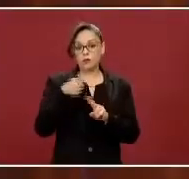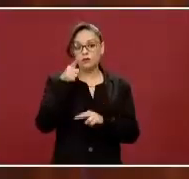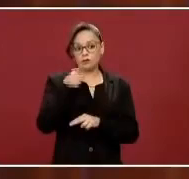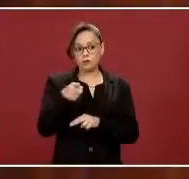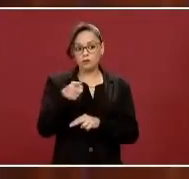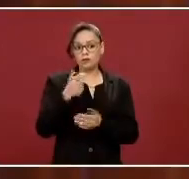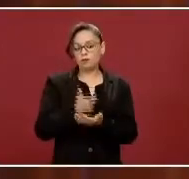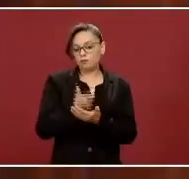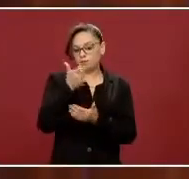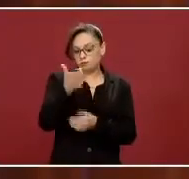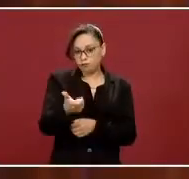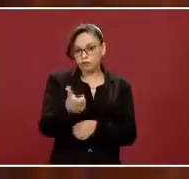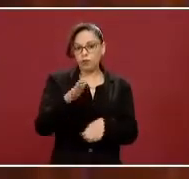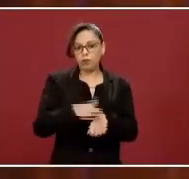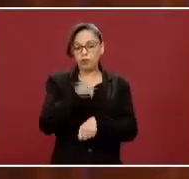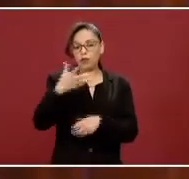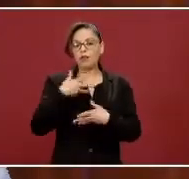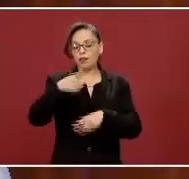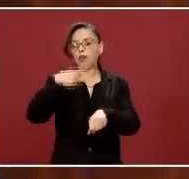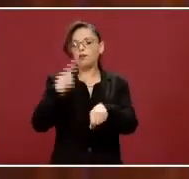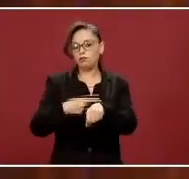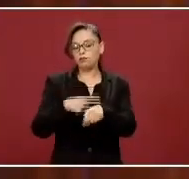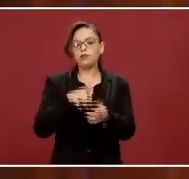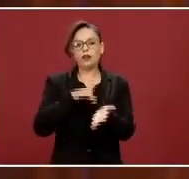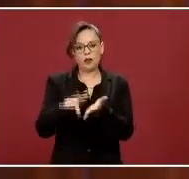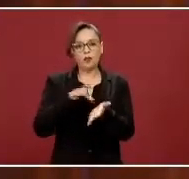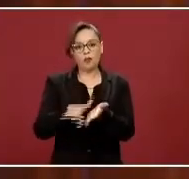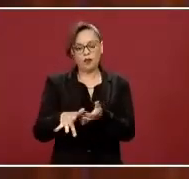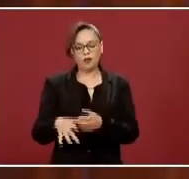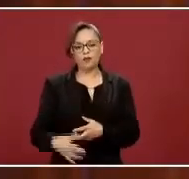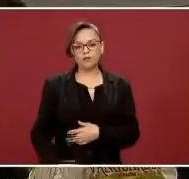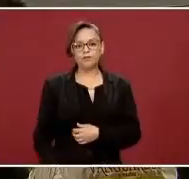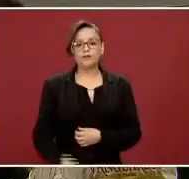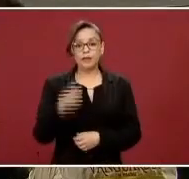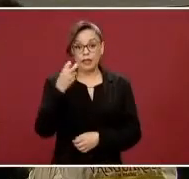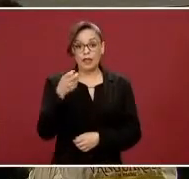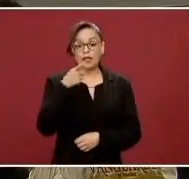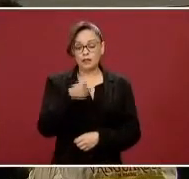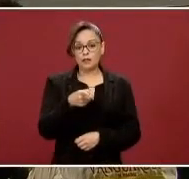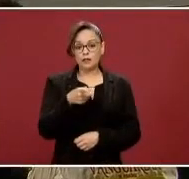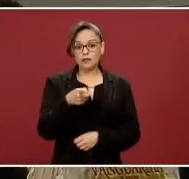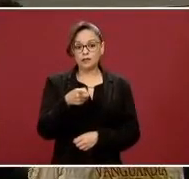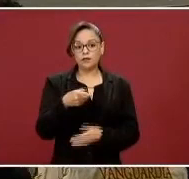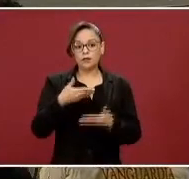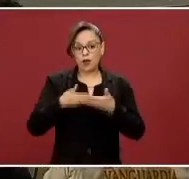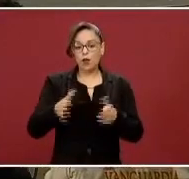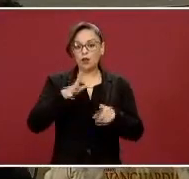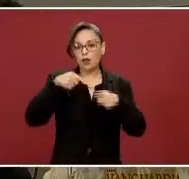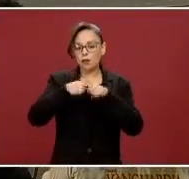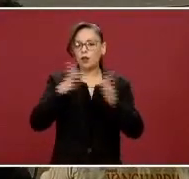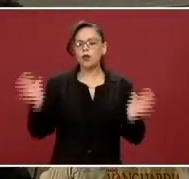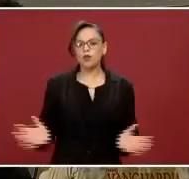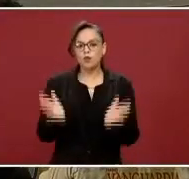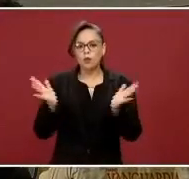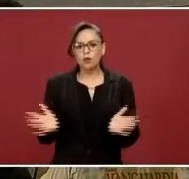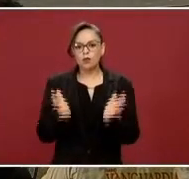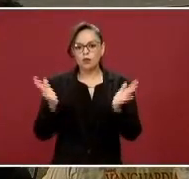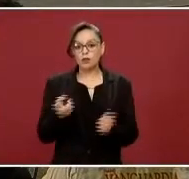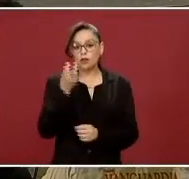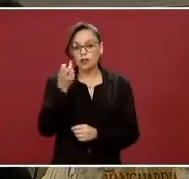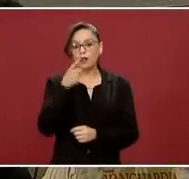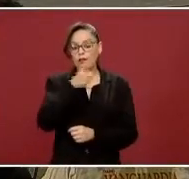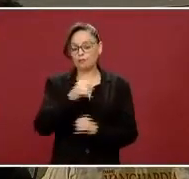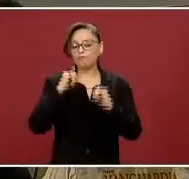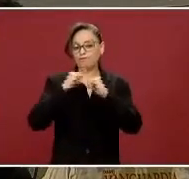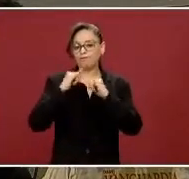por enfermedad. Entonces, esto es una de las intervenciones que estamos impulsando en el instituto